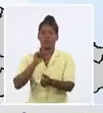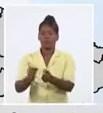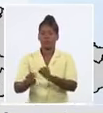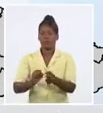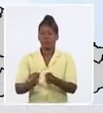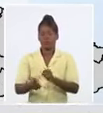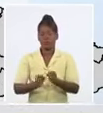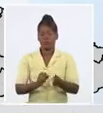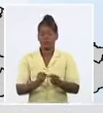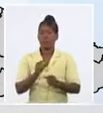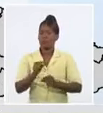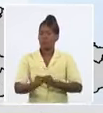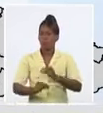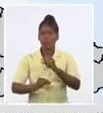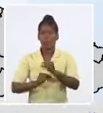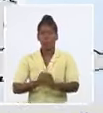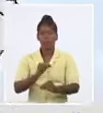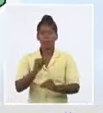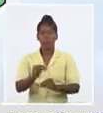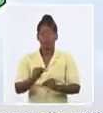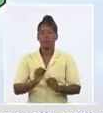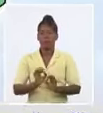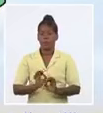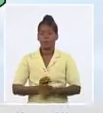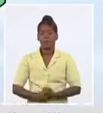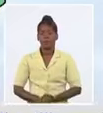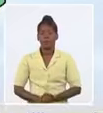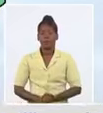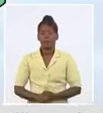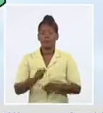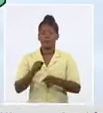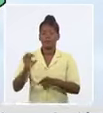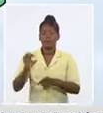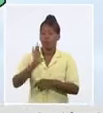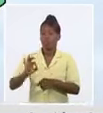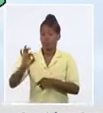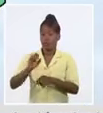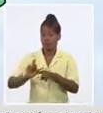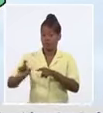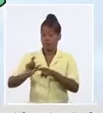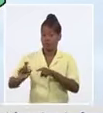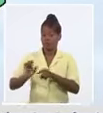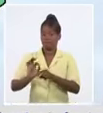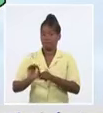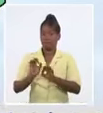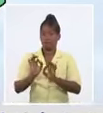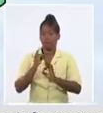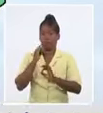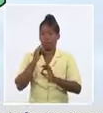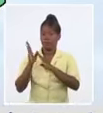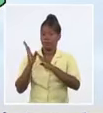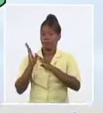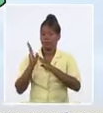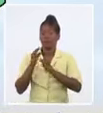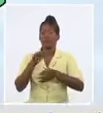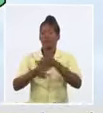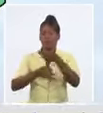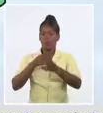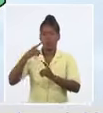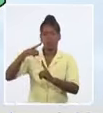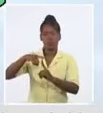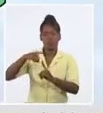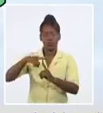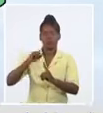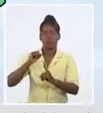que mantienen de la transmisión. Y el oriente del país, ahí lo podemos ver, también Las Tunas